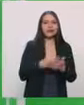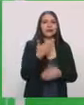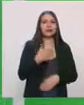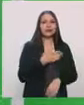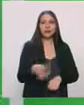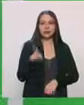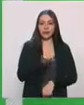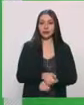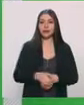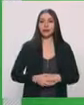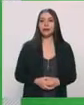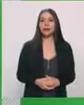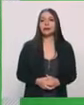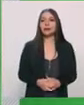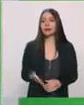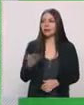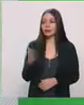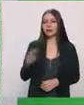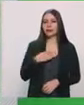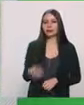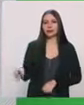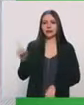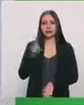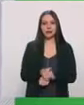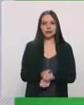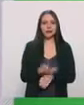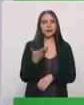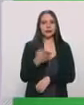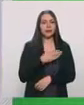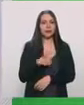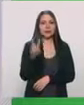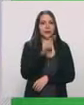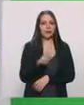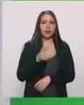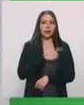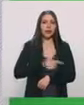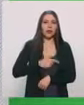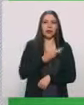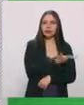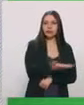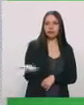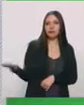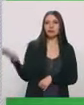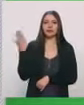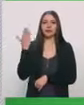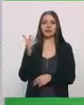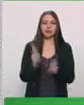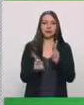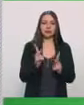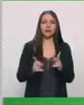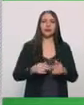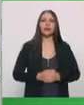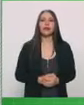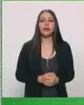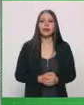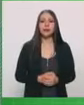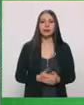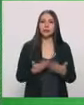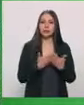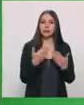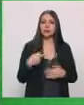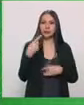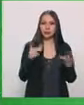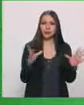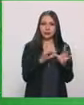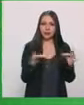tal? Buenos días, feliz viernes. Un gusto, como siempre, escucharlos. Pues sí, podemos hablar ahora de 5 metidas de